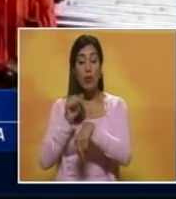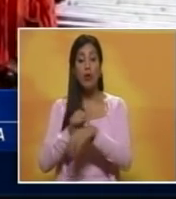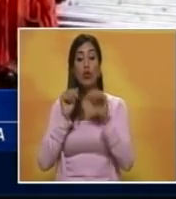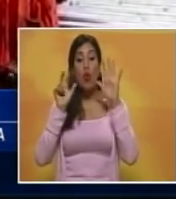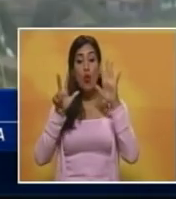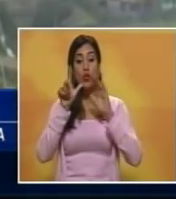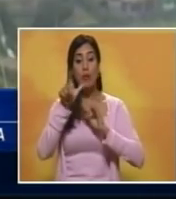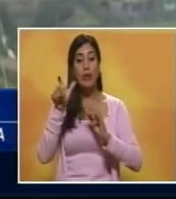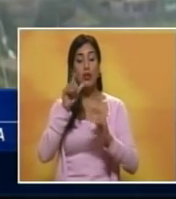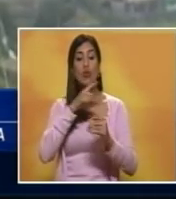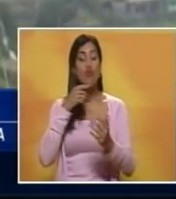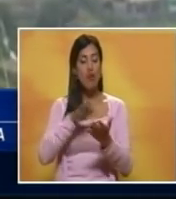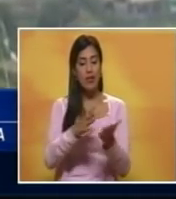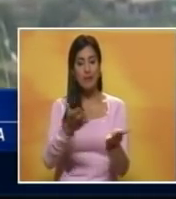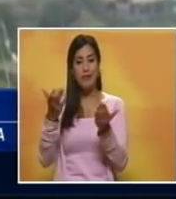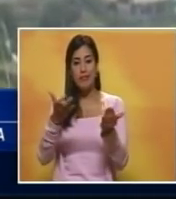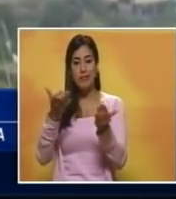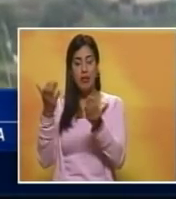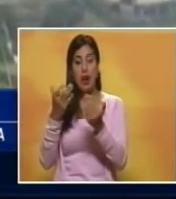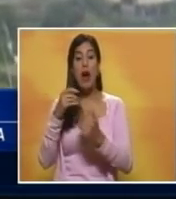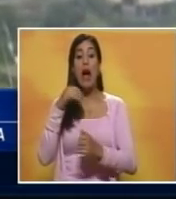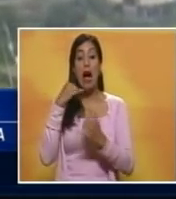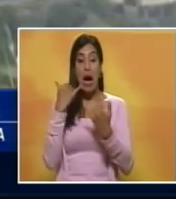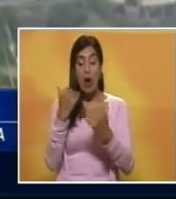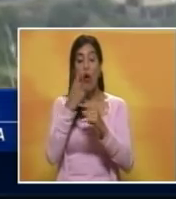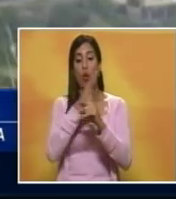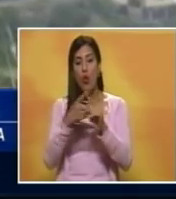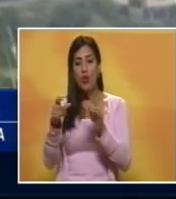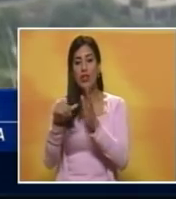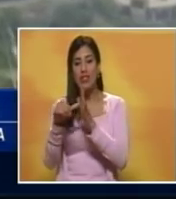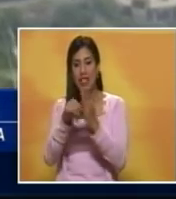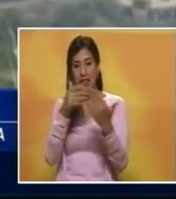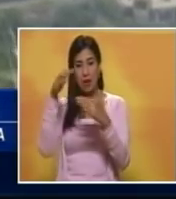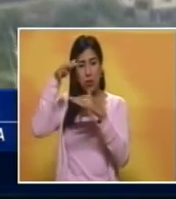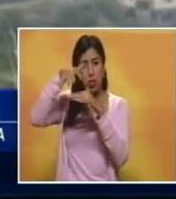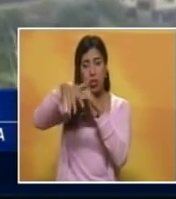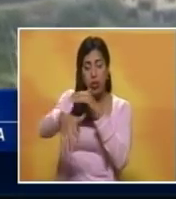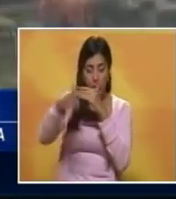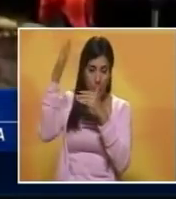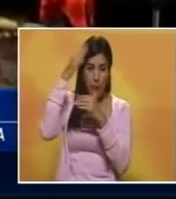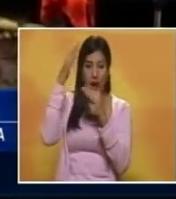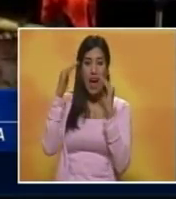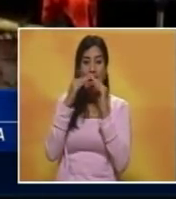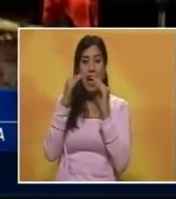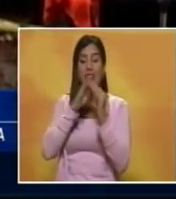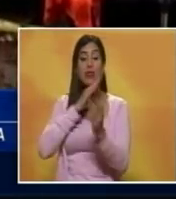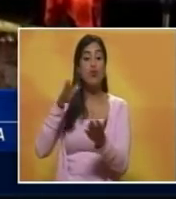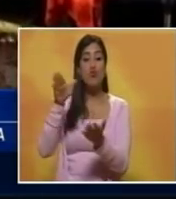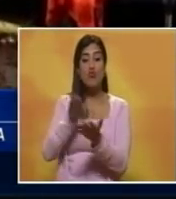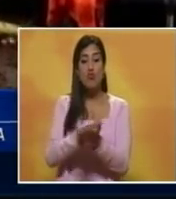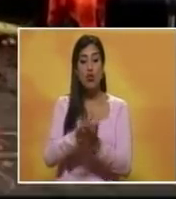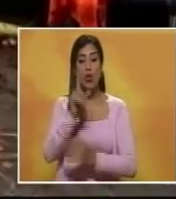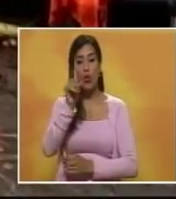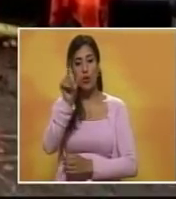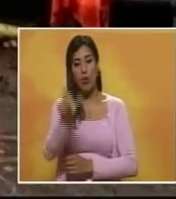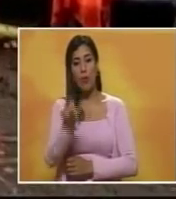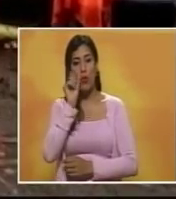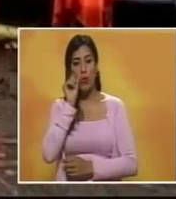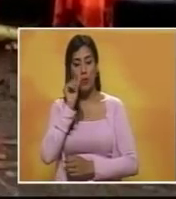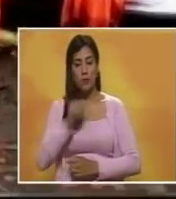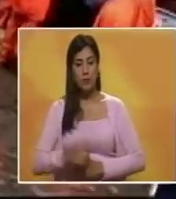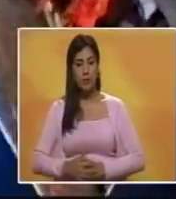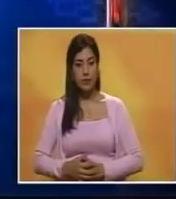8 cuerpos han sido recuperados. También en la zona, otro desprendimiento sepultó una vivienda causando la muerte de un hombre.